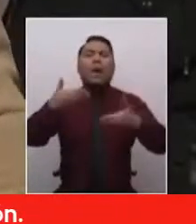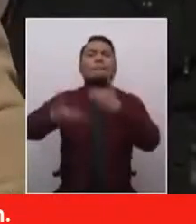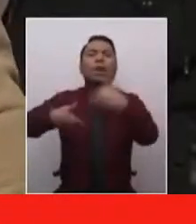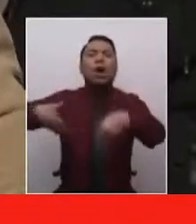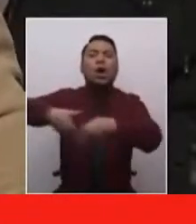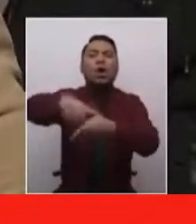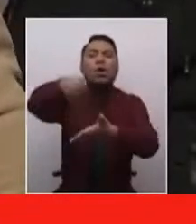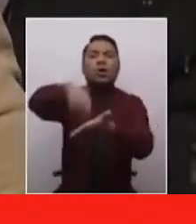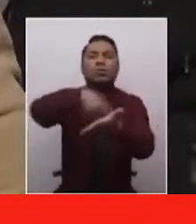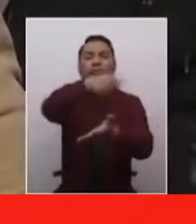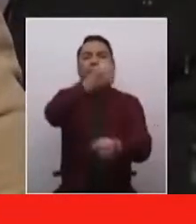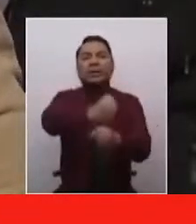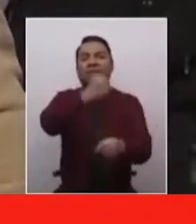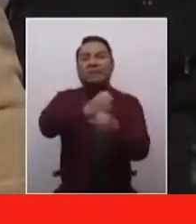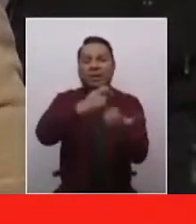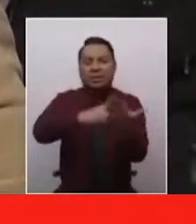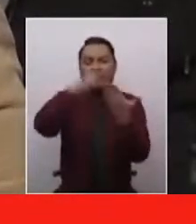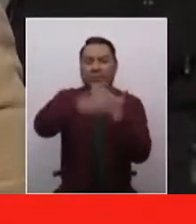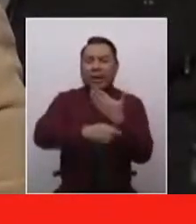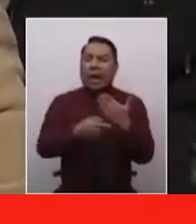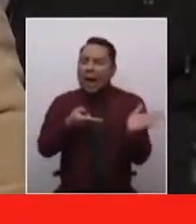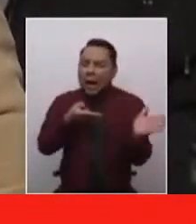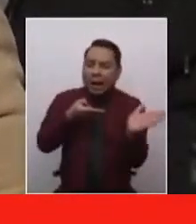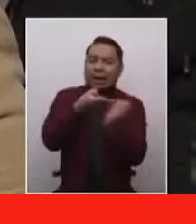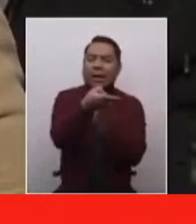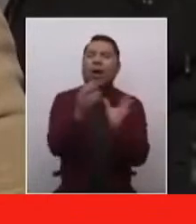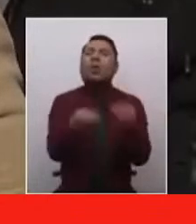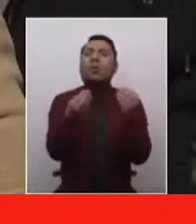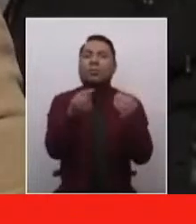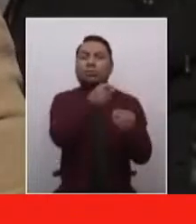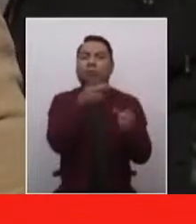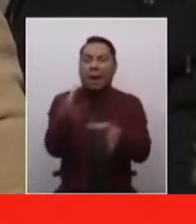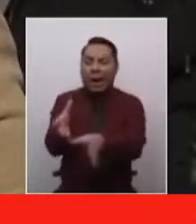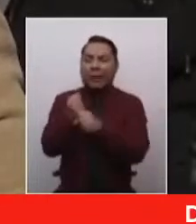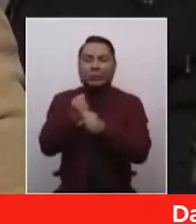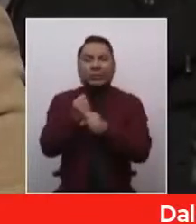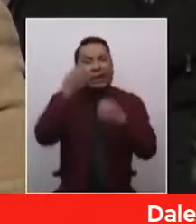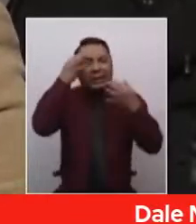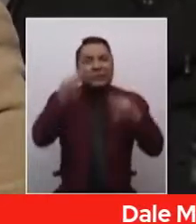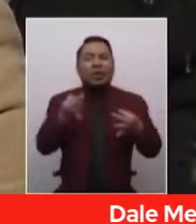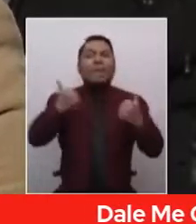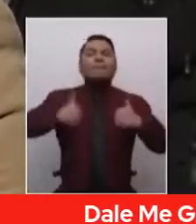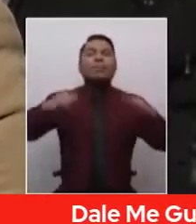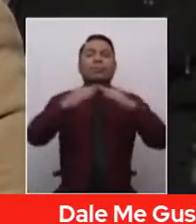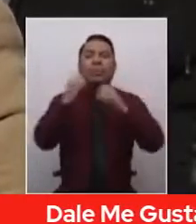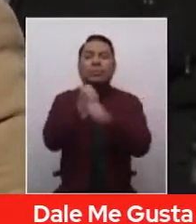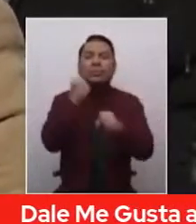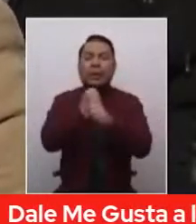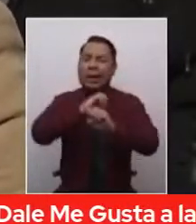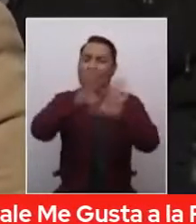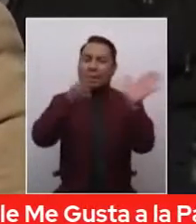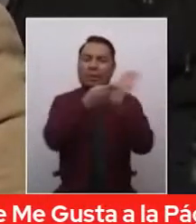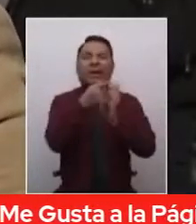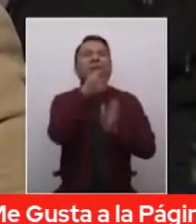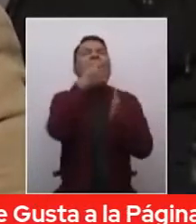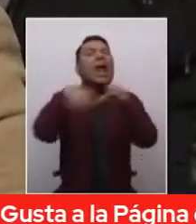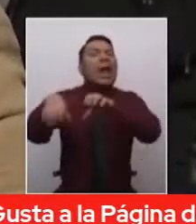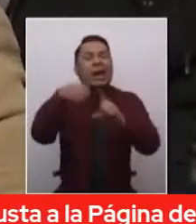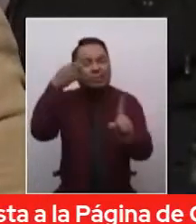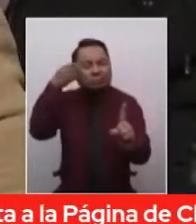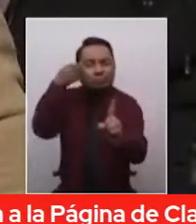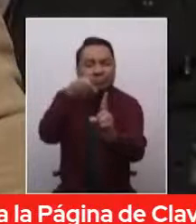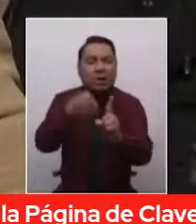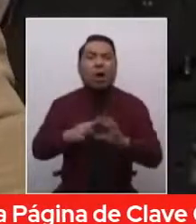contrataciones desde su planificación y los procesos de toma de decisiones municipales? ¿Y qué medidas concretas de prevención